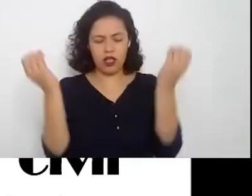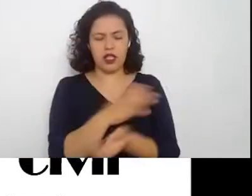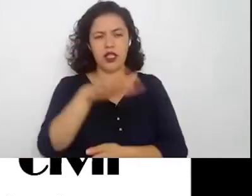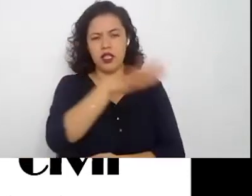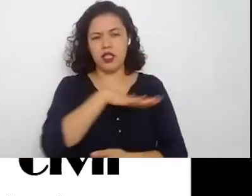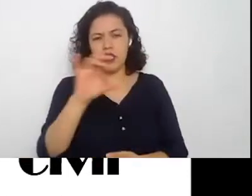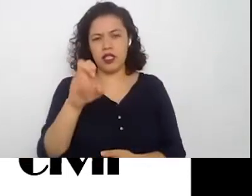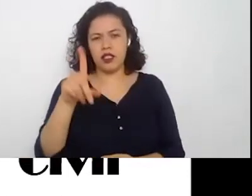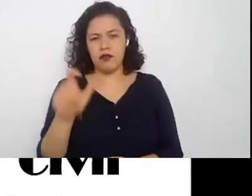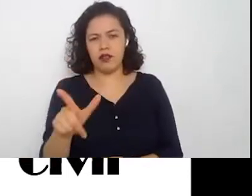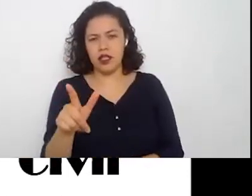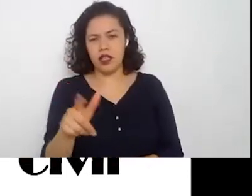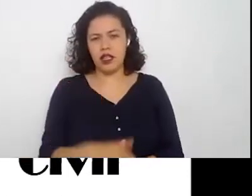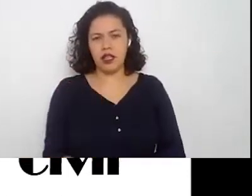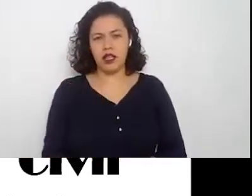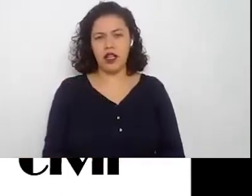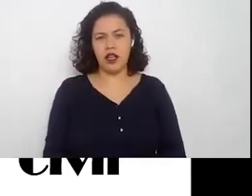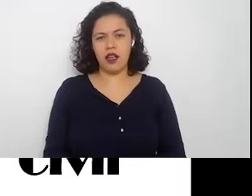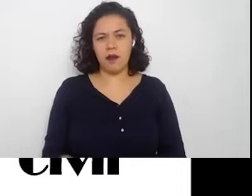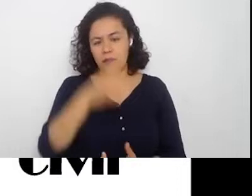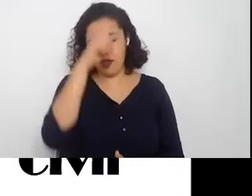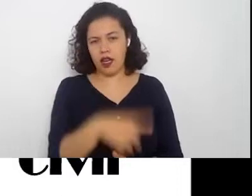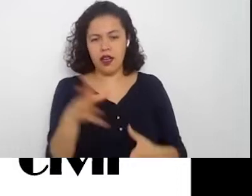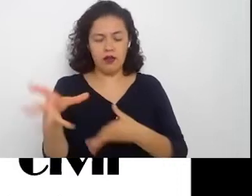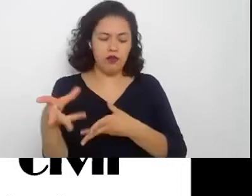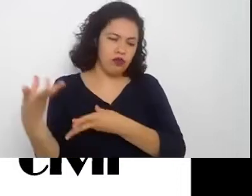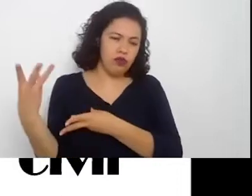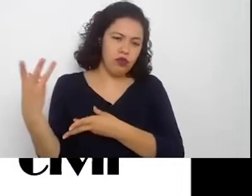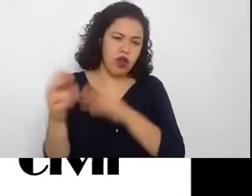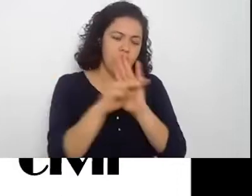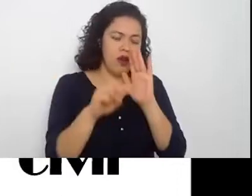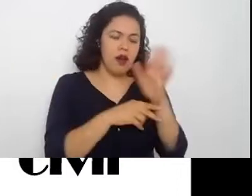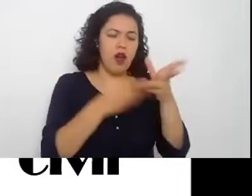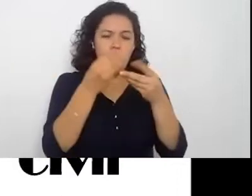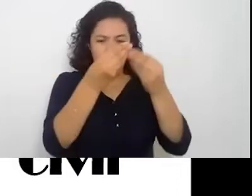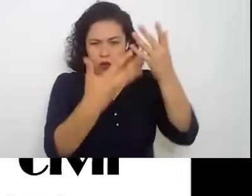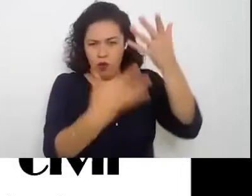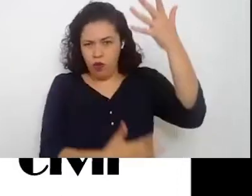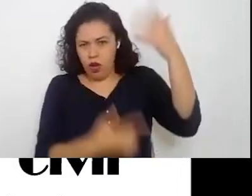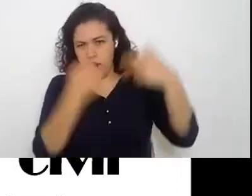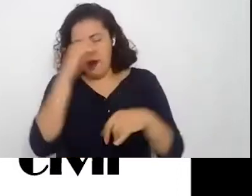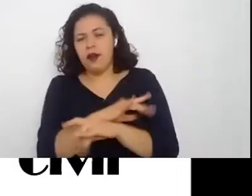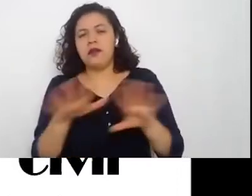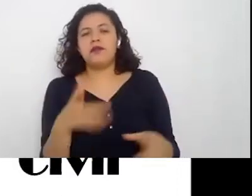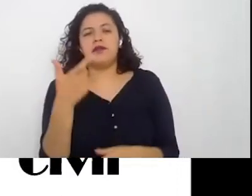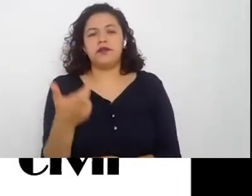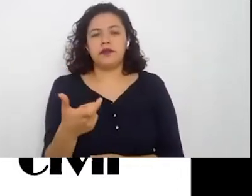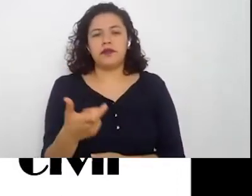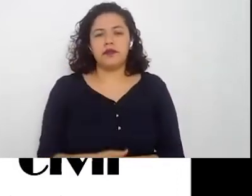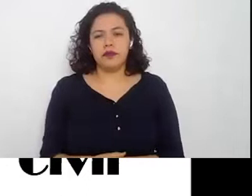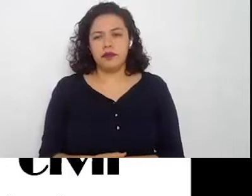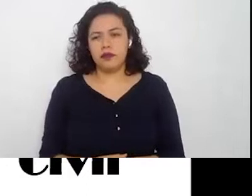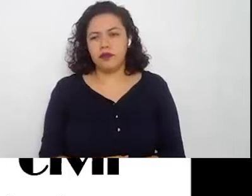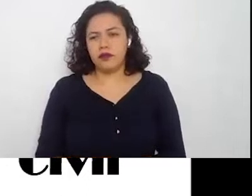que son en lo que se derogan una serie de normas de información financiera y que nos